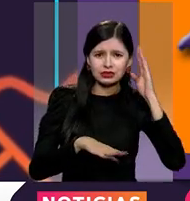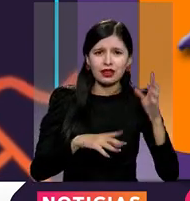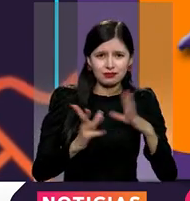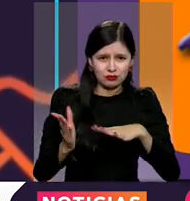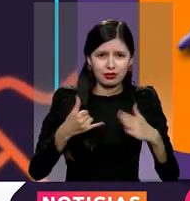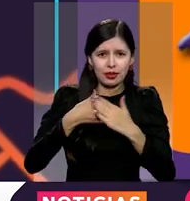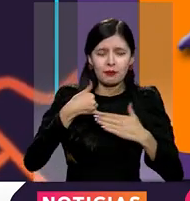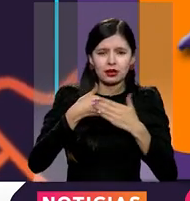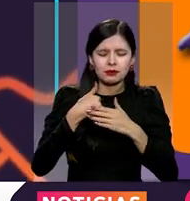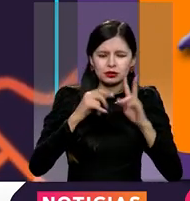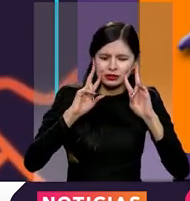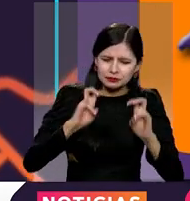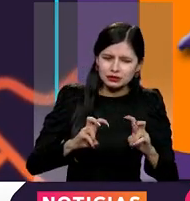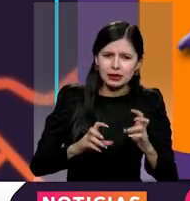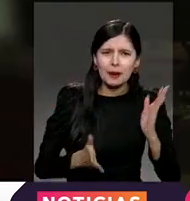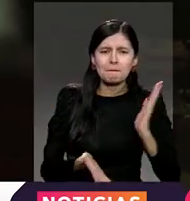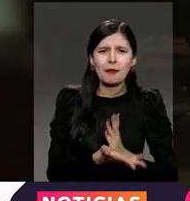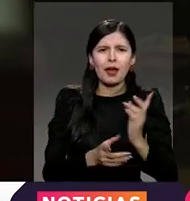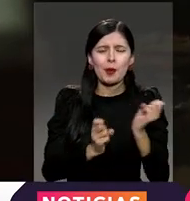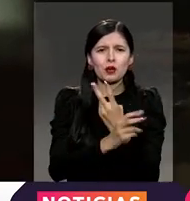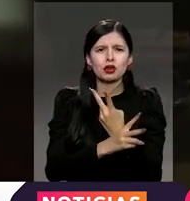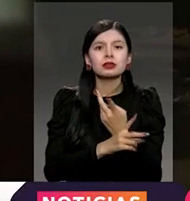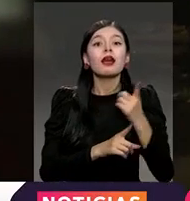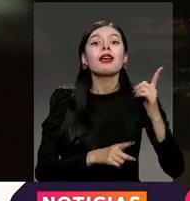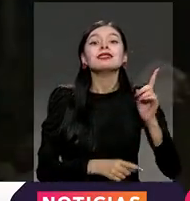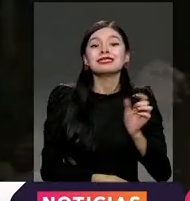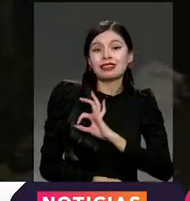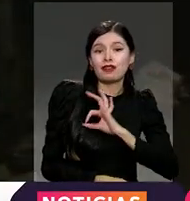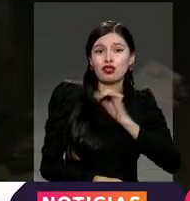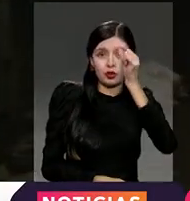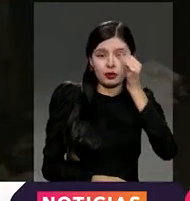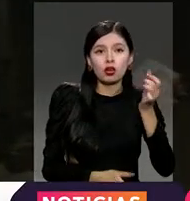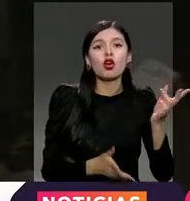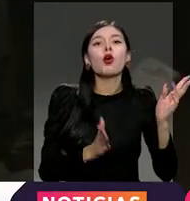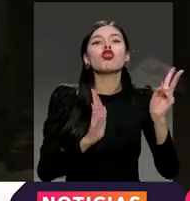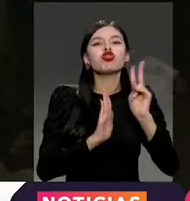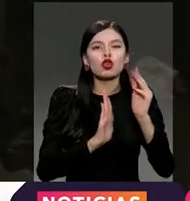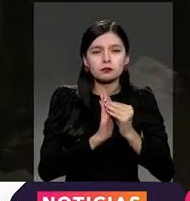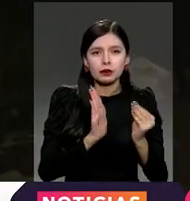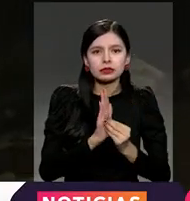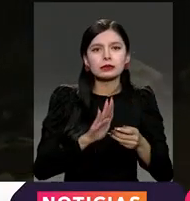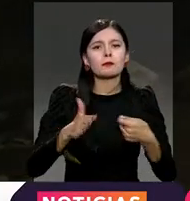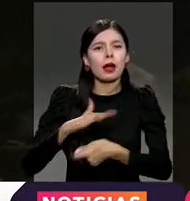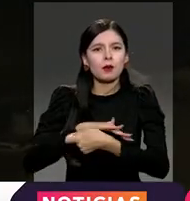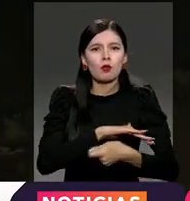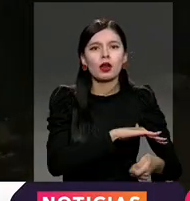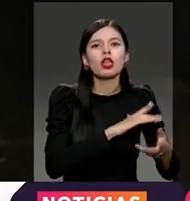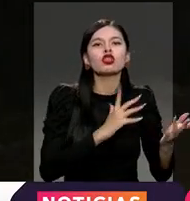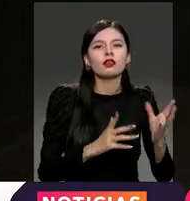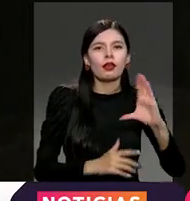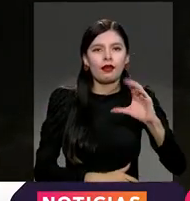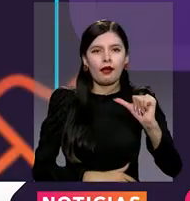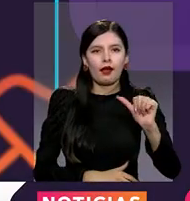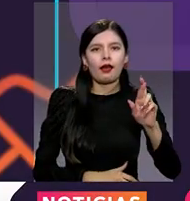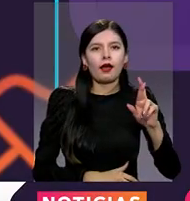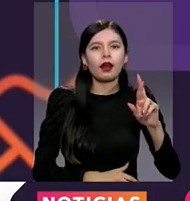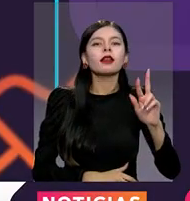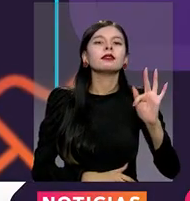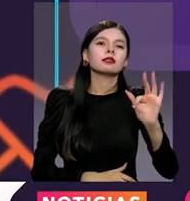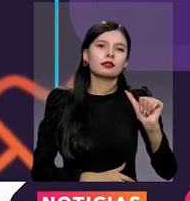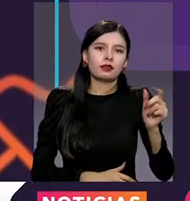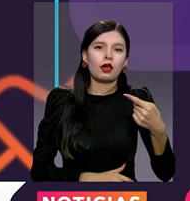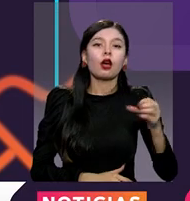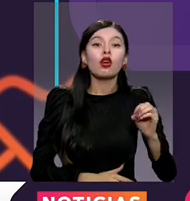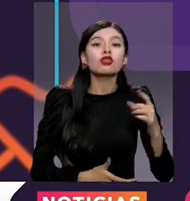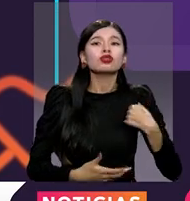violencia debido a que el pasado fin de semana se registró un doble homicidio en el municipio de Cartago. Además, ofrecieron hasta 70 millones